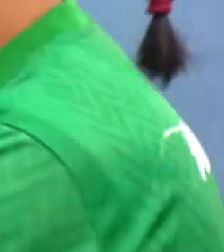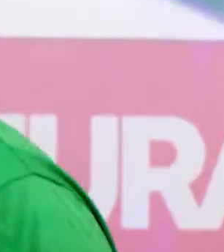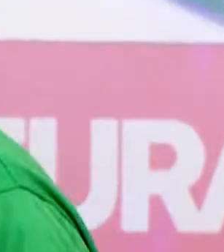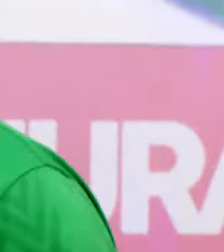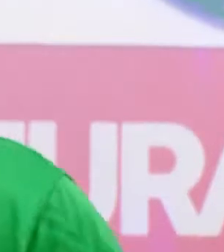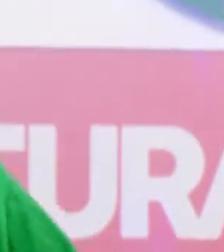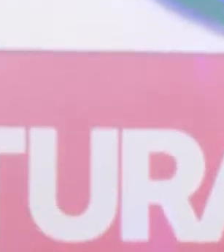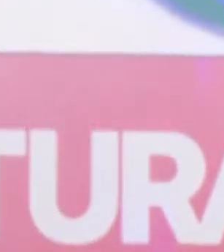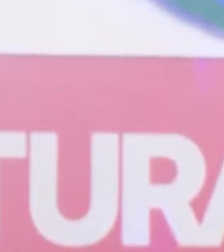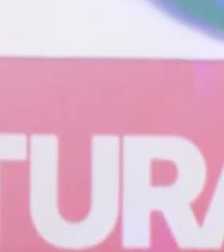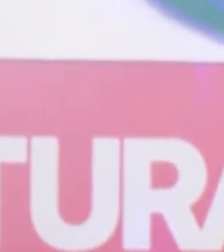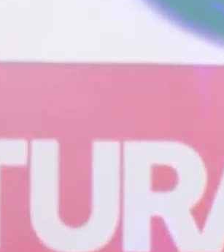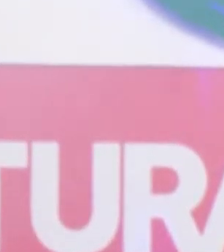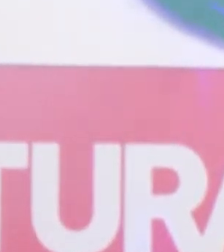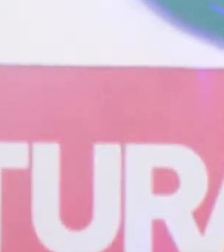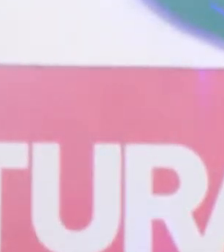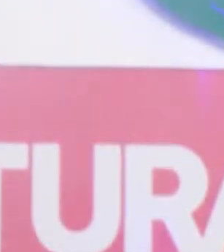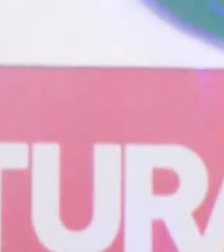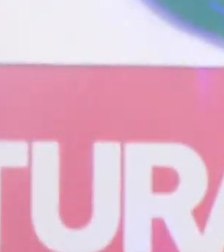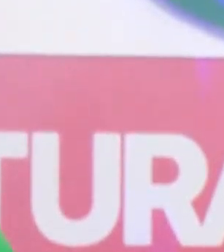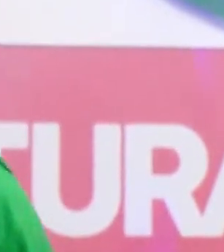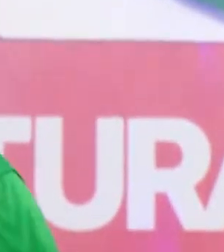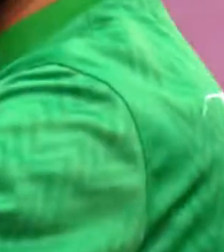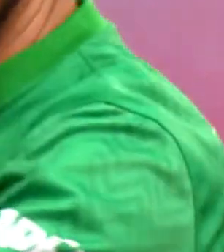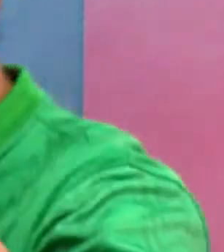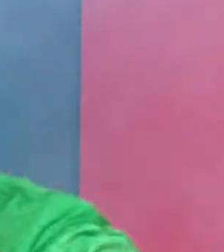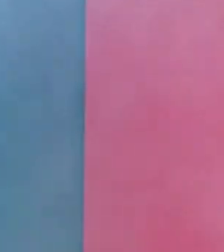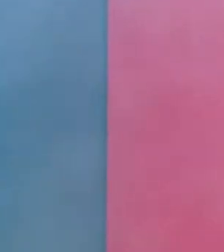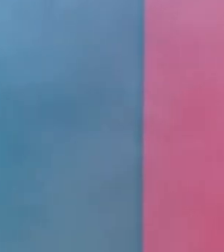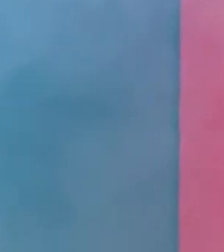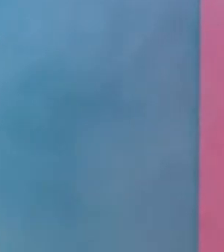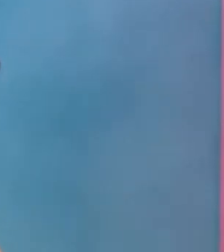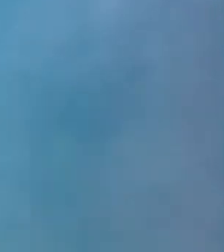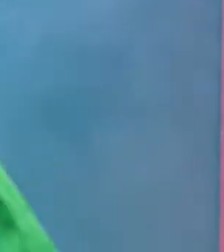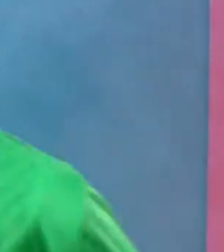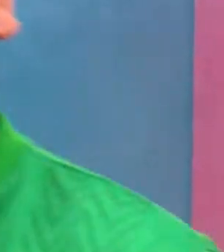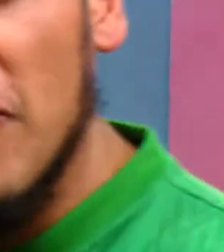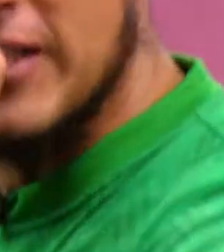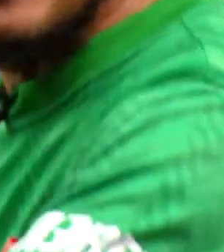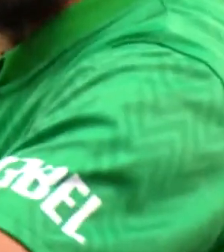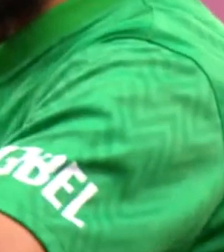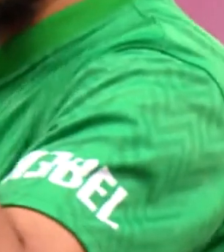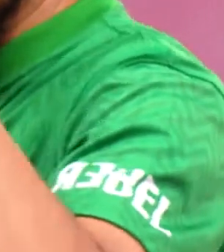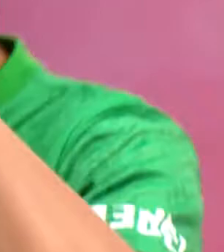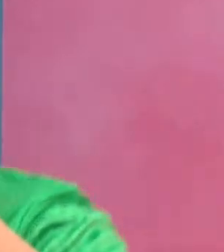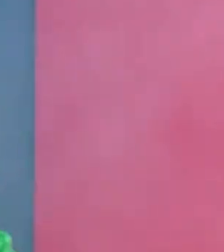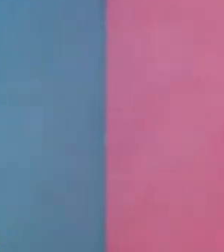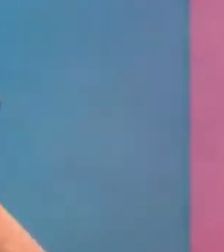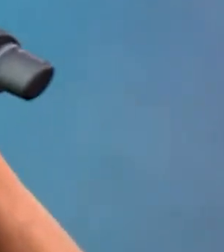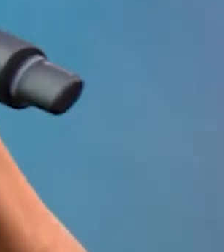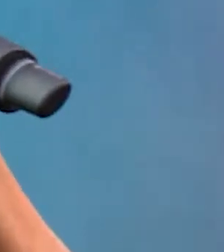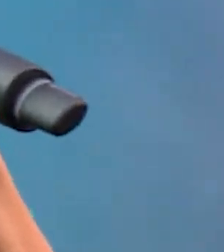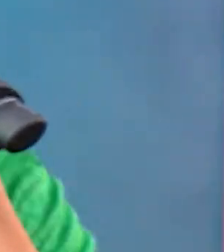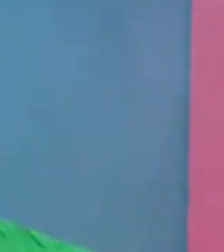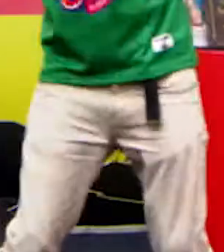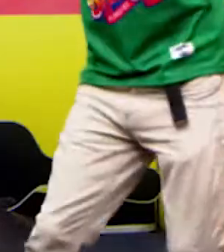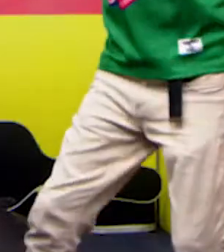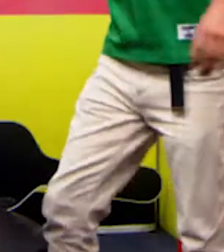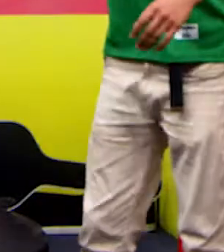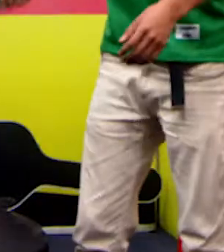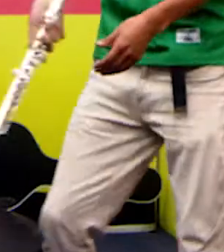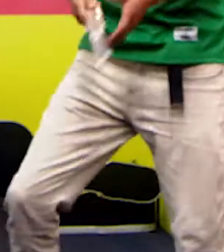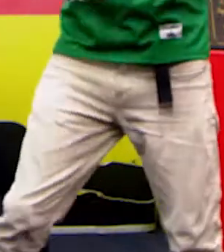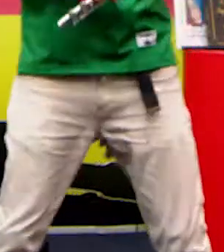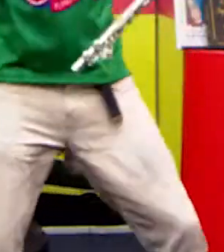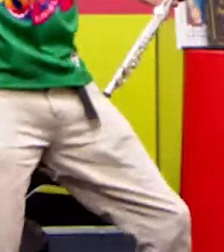Desde el niño menospreciado, solo por ser niño, hasta el anciano olvidado. ¡En el asilo! Ves de la niña que en vez de Barbie juega con carritos.